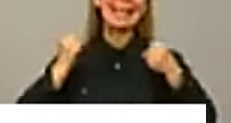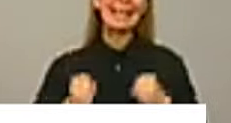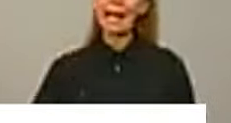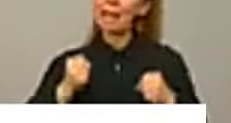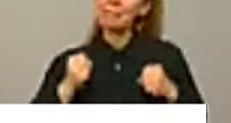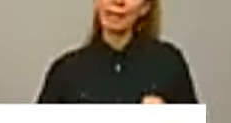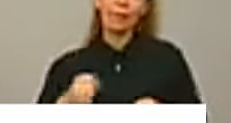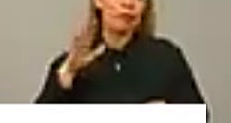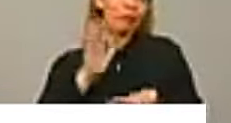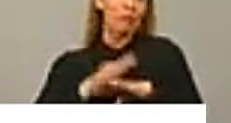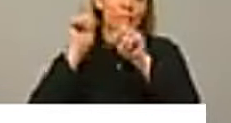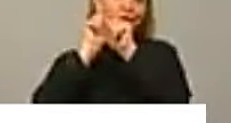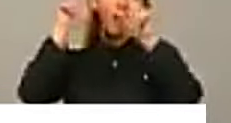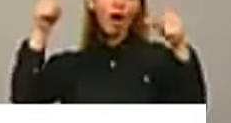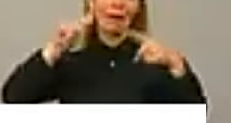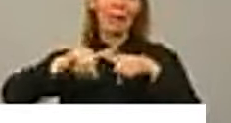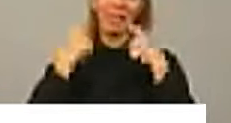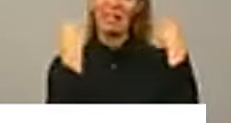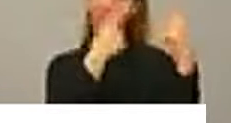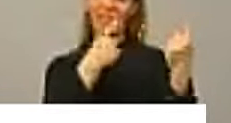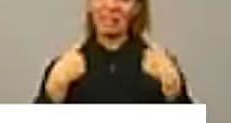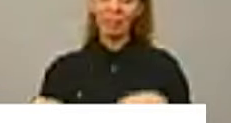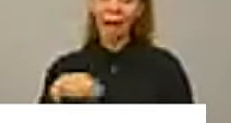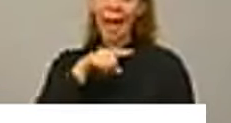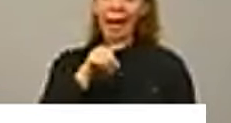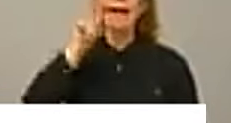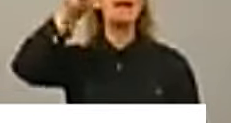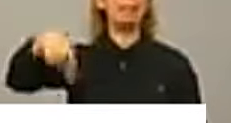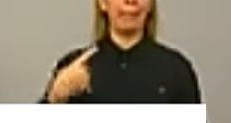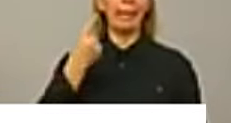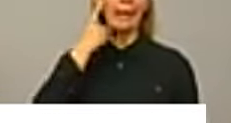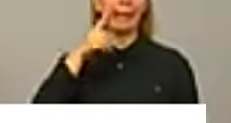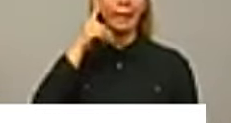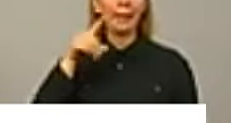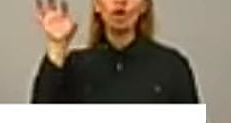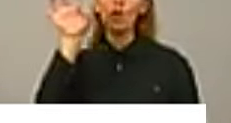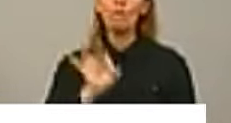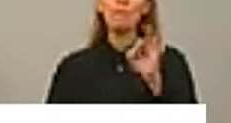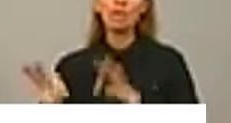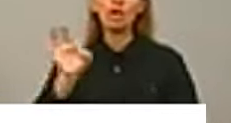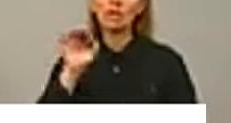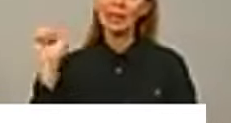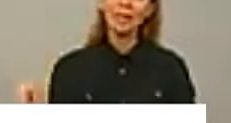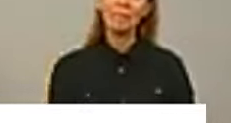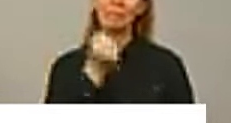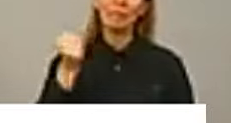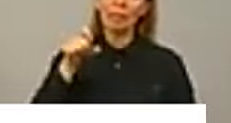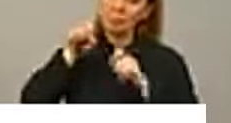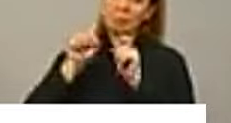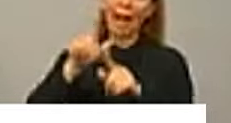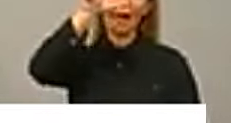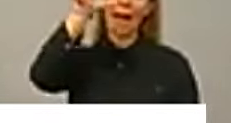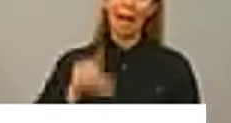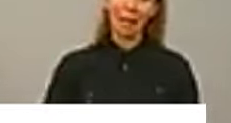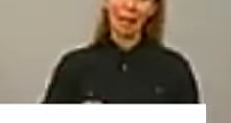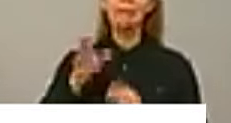cuestiones ideológicas, políticas, está poniendo en riesgo un proyecto muy, pero muy importante para el país y para